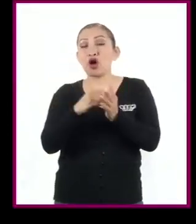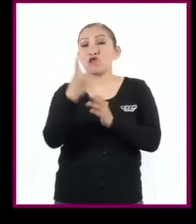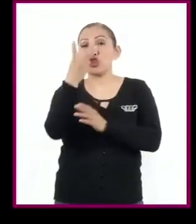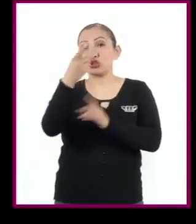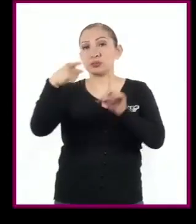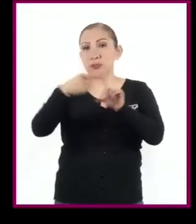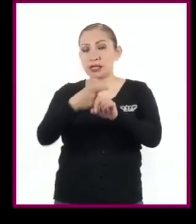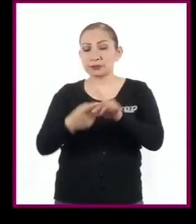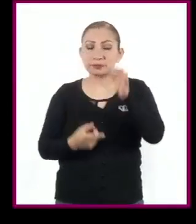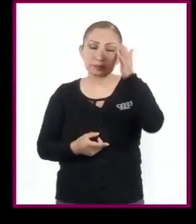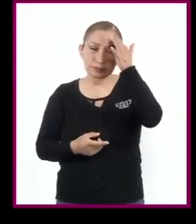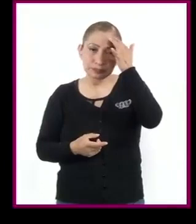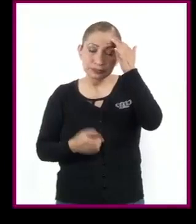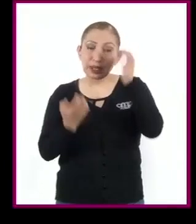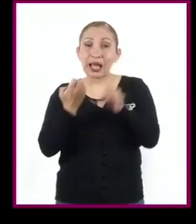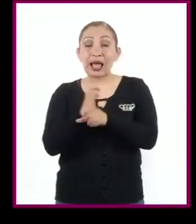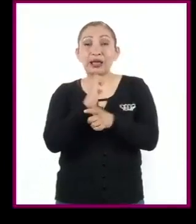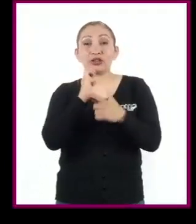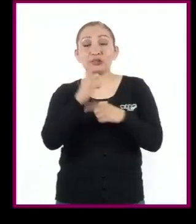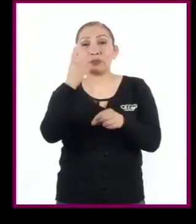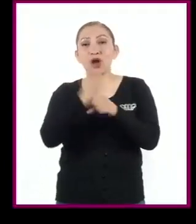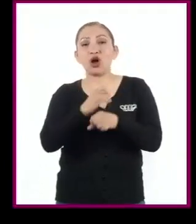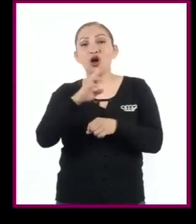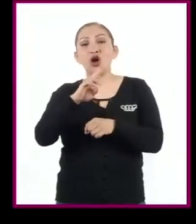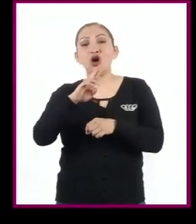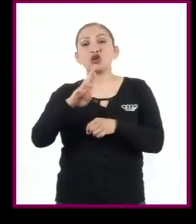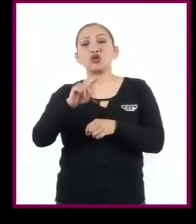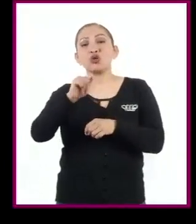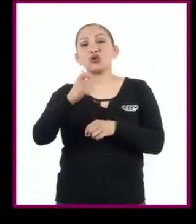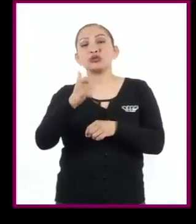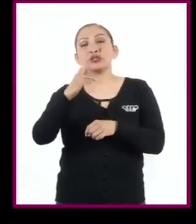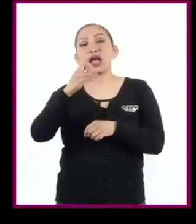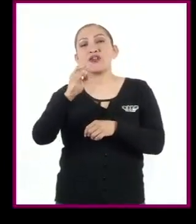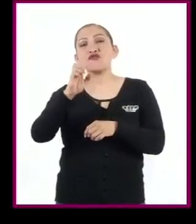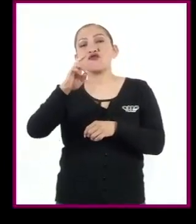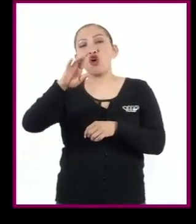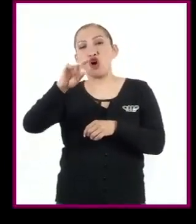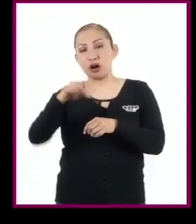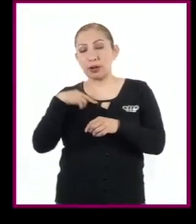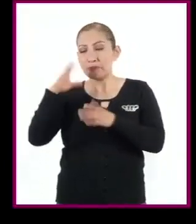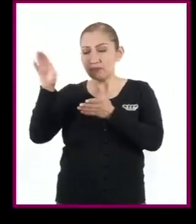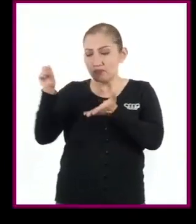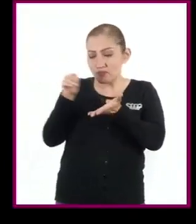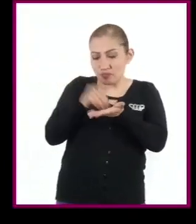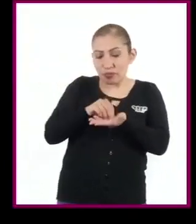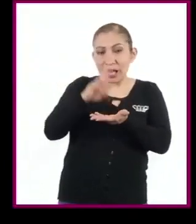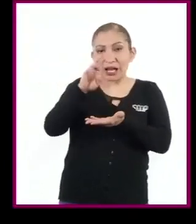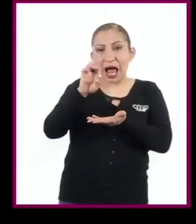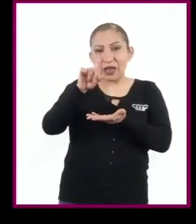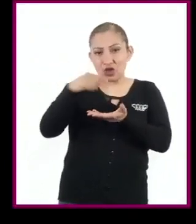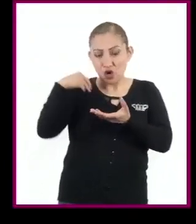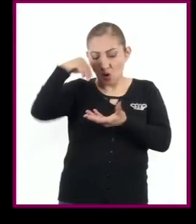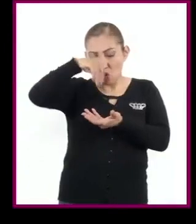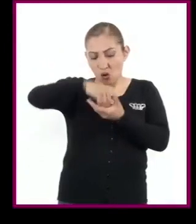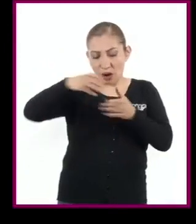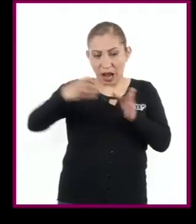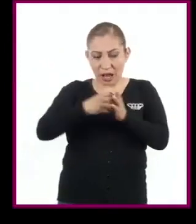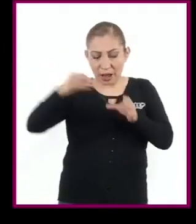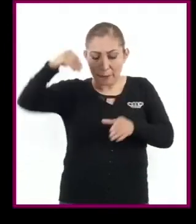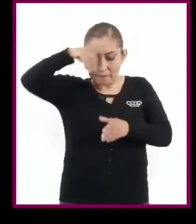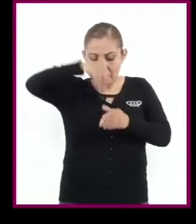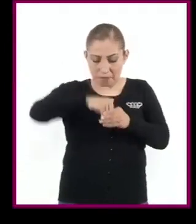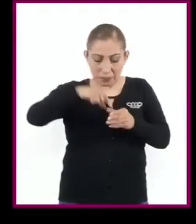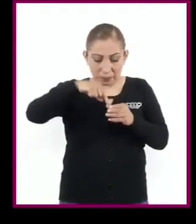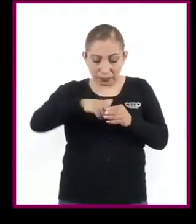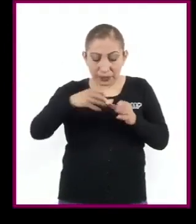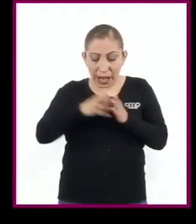2+. Entonces, primero, Rutherford tomó un poco de radio y lo puso en una caja. Y esta